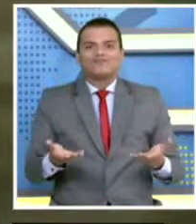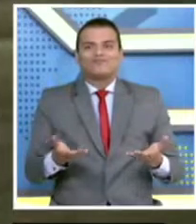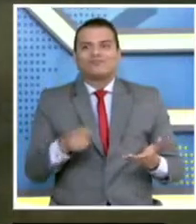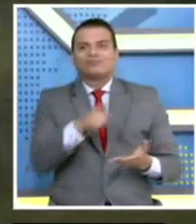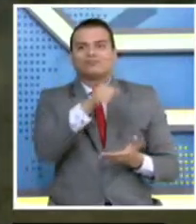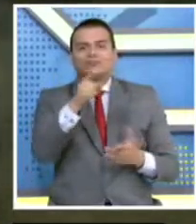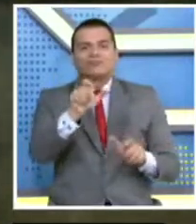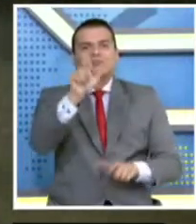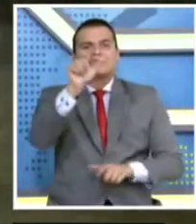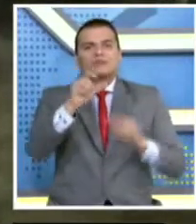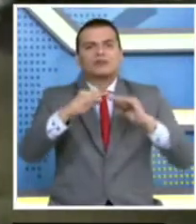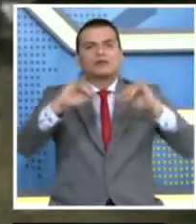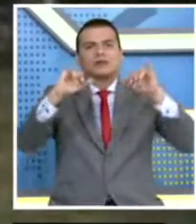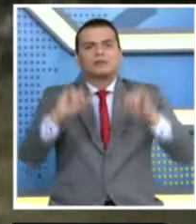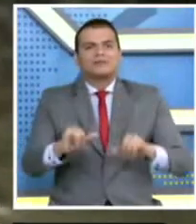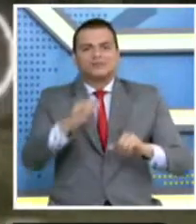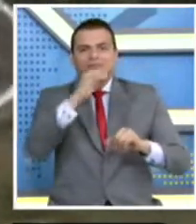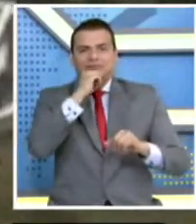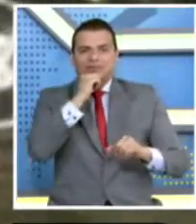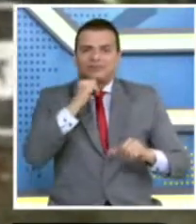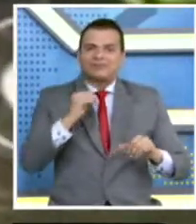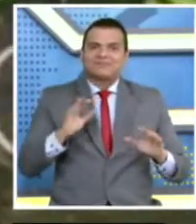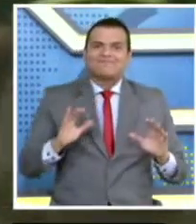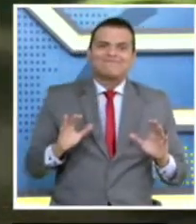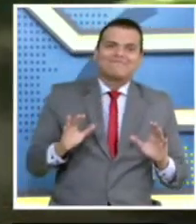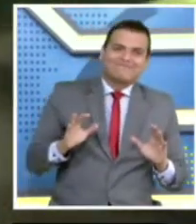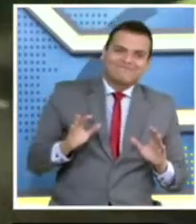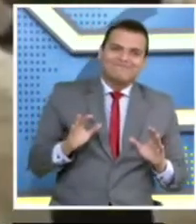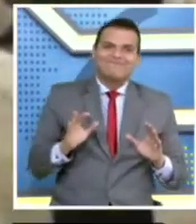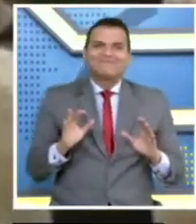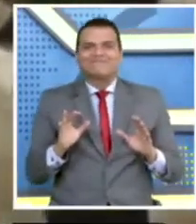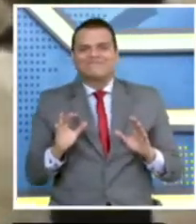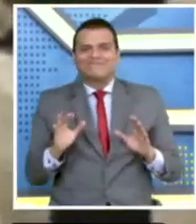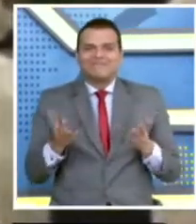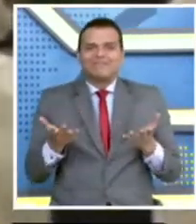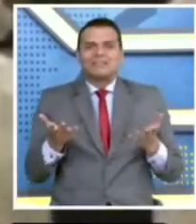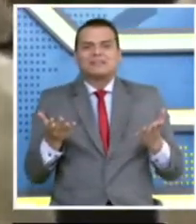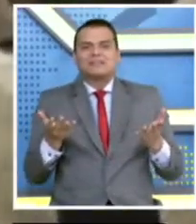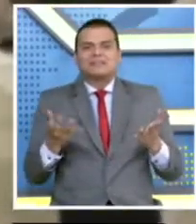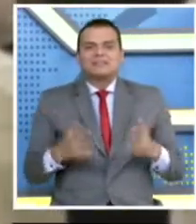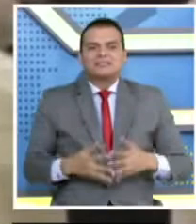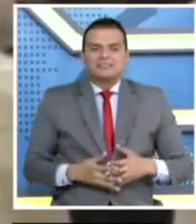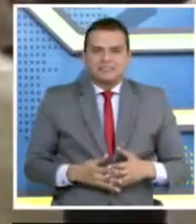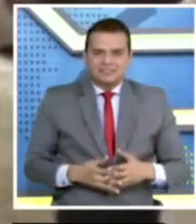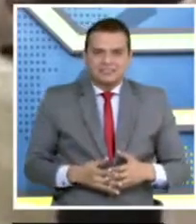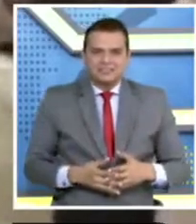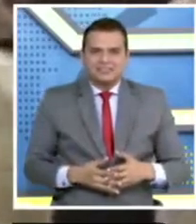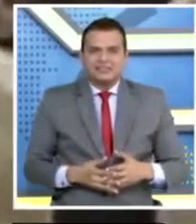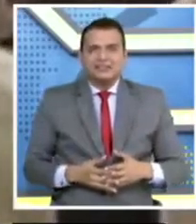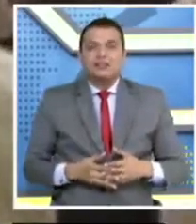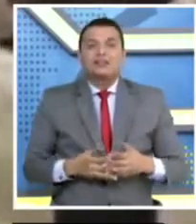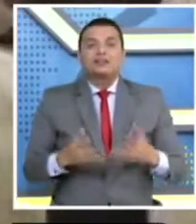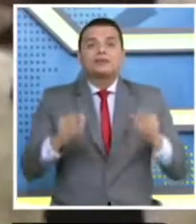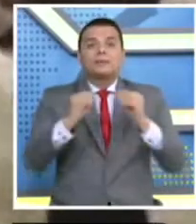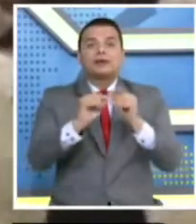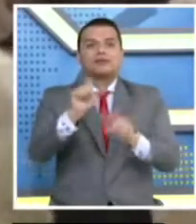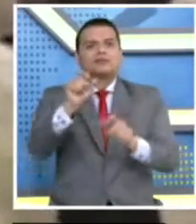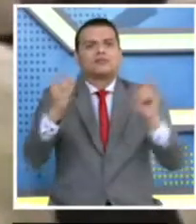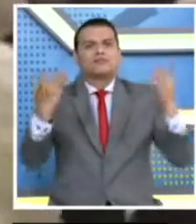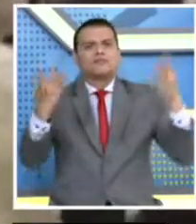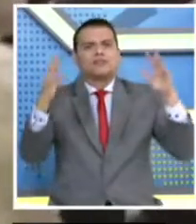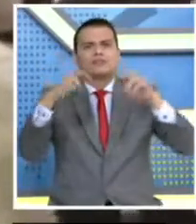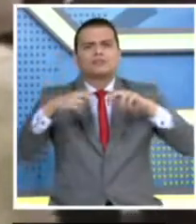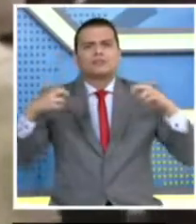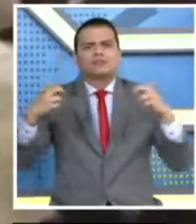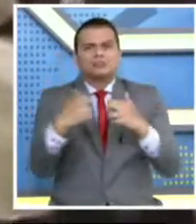violan el aislamiento preventivo, realizando fiestas y consumiendo licor en las calles, además generando aglomeraciones de personas. Serán